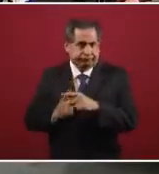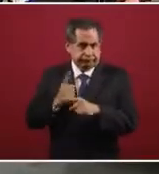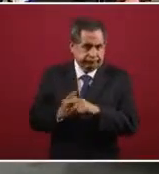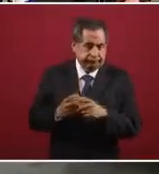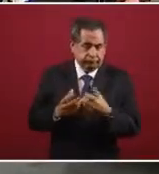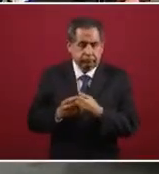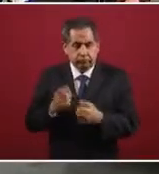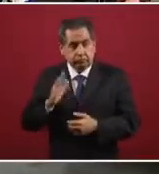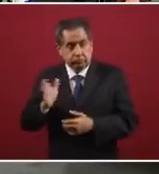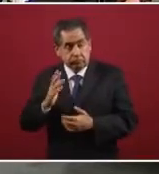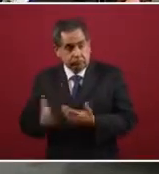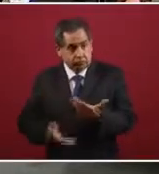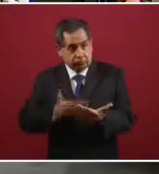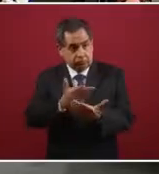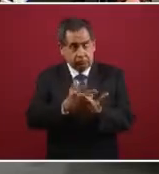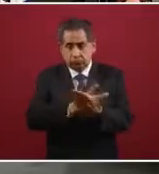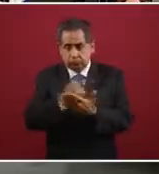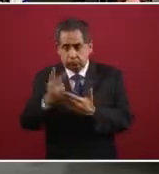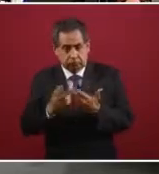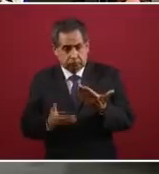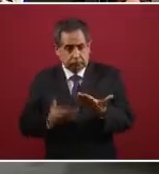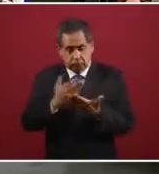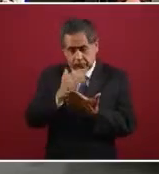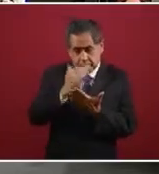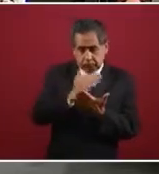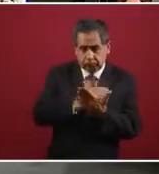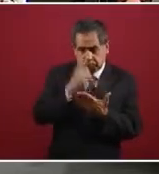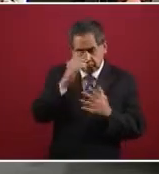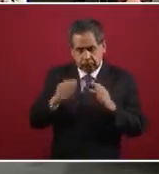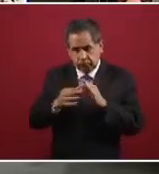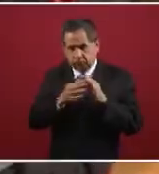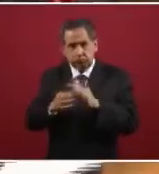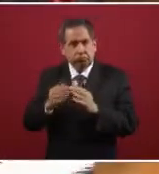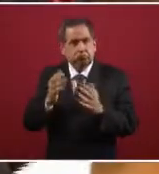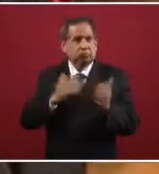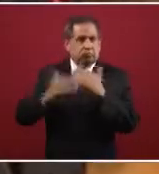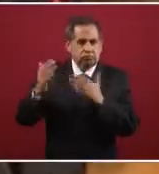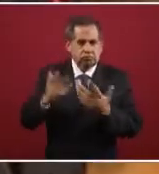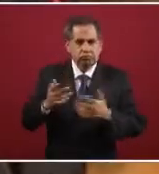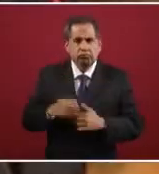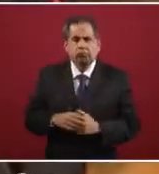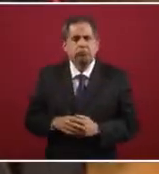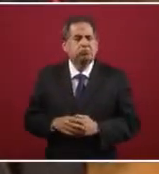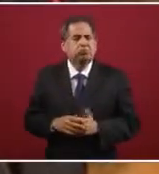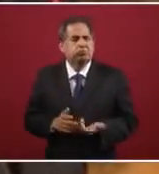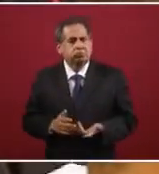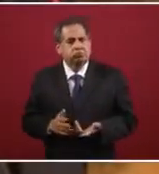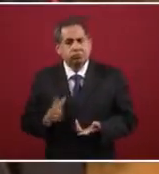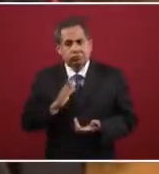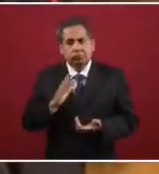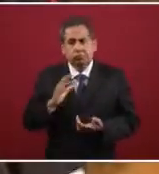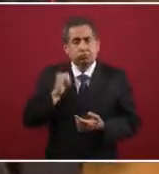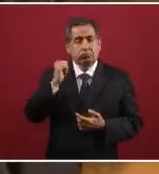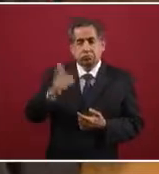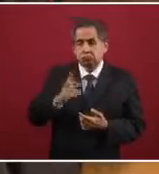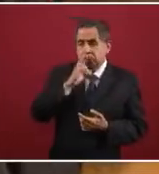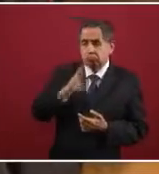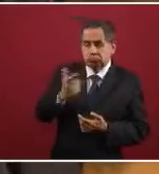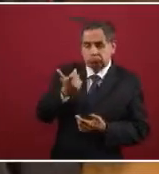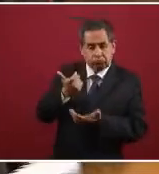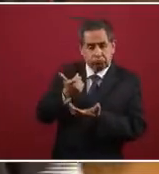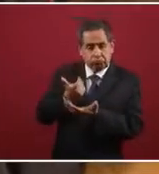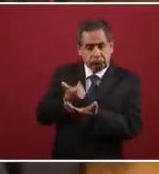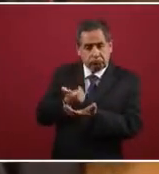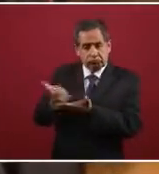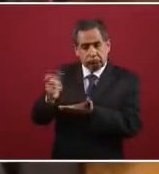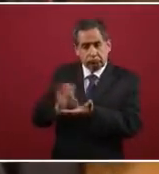ustedes les han presentado este programa de cooperación para el desarrollo en Centroamérica. ¿Ha habido alguna respuesta económica de